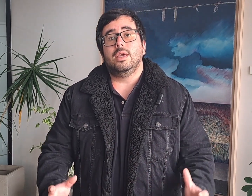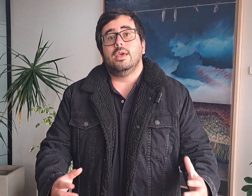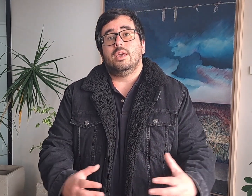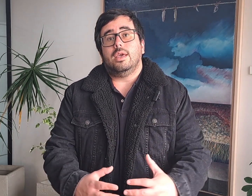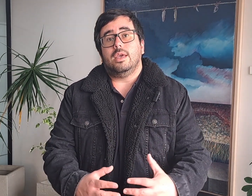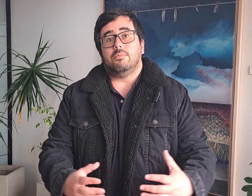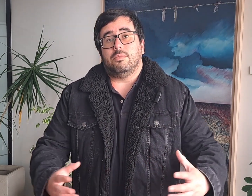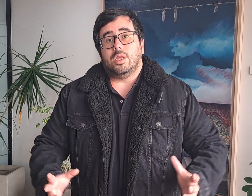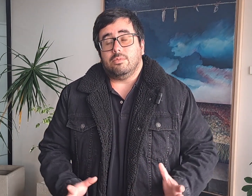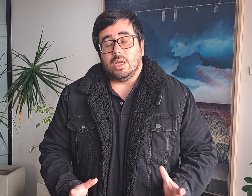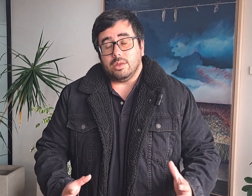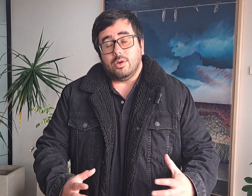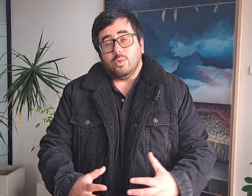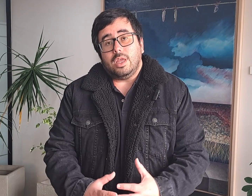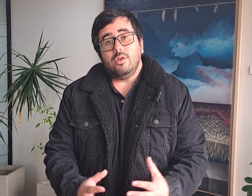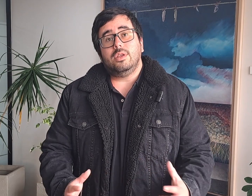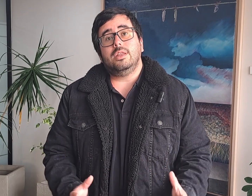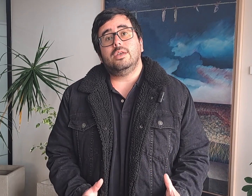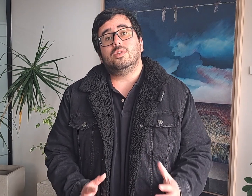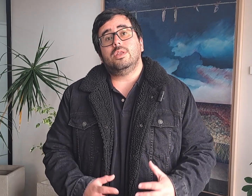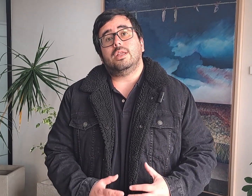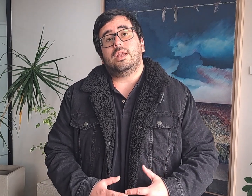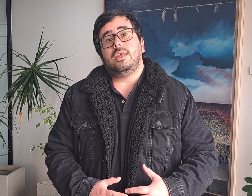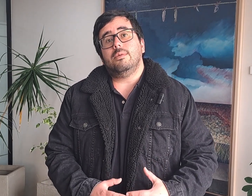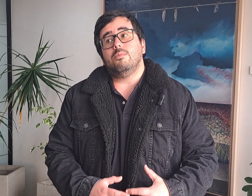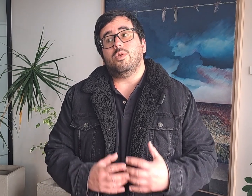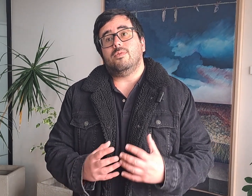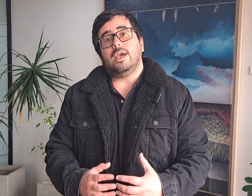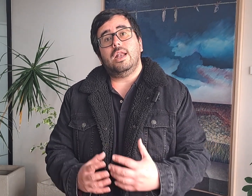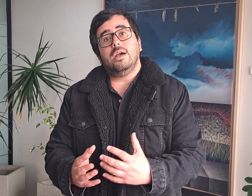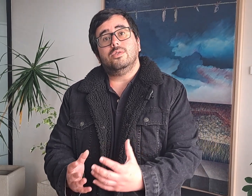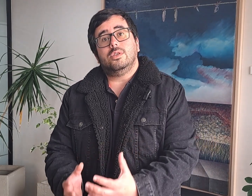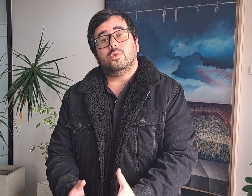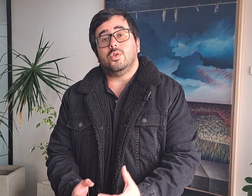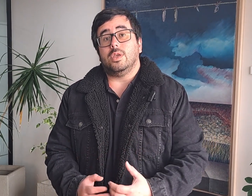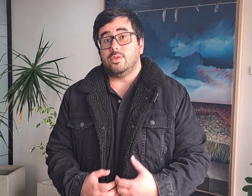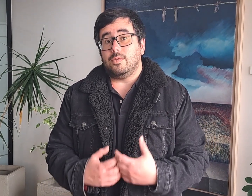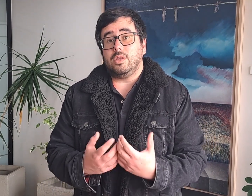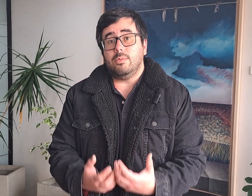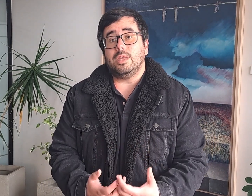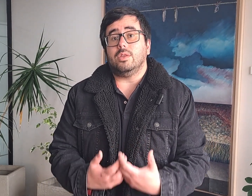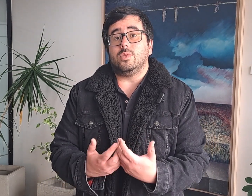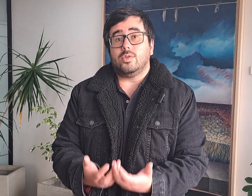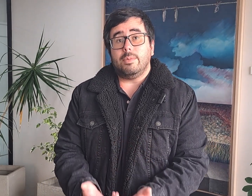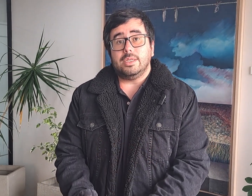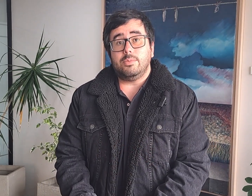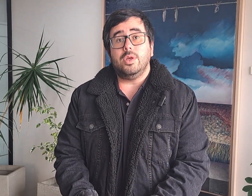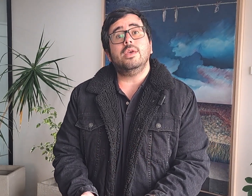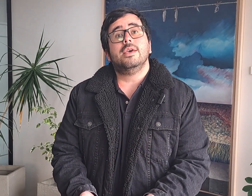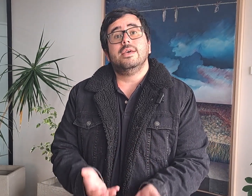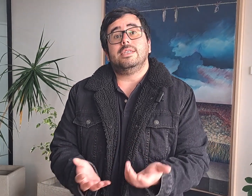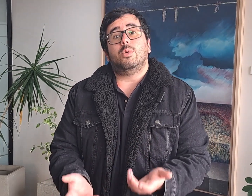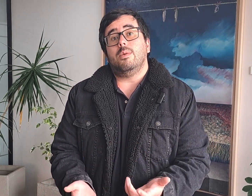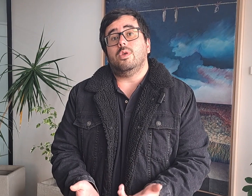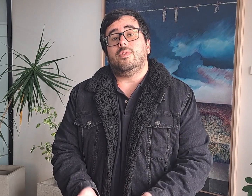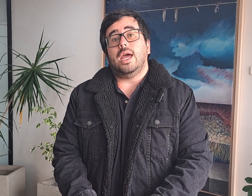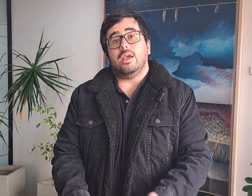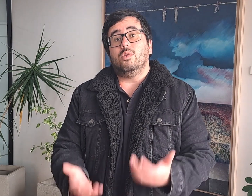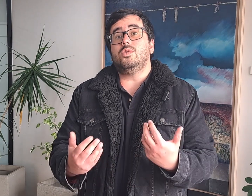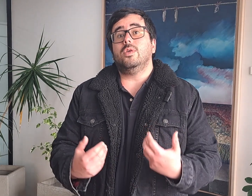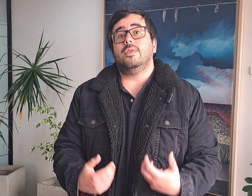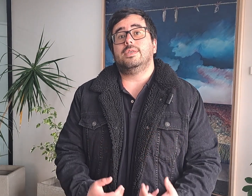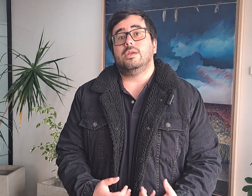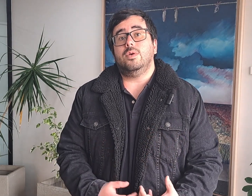suerte de eh de de de juntar los tres textos y tratar de modificar la Constitución eso efectivamente institucionalmente se puede se puede